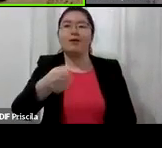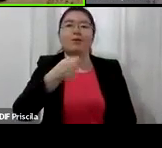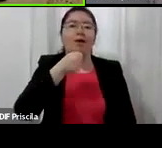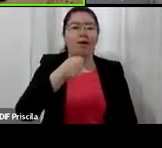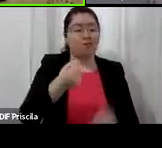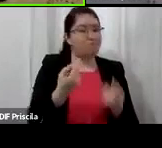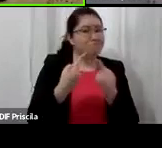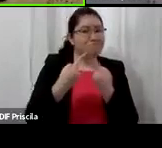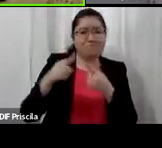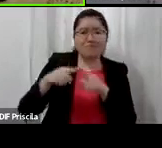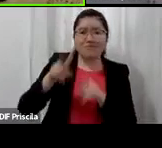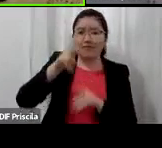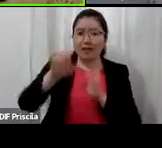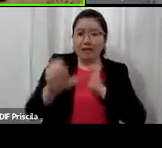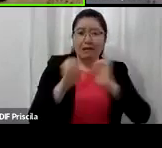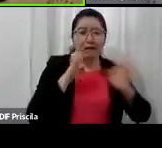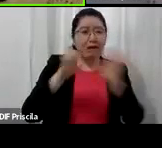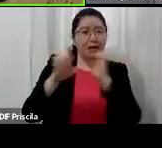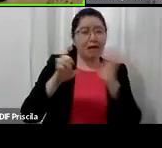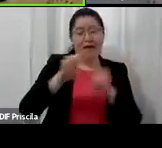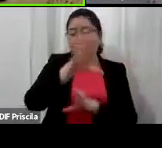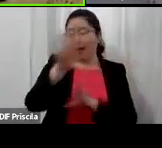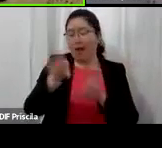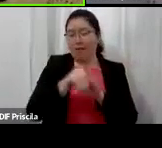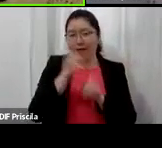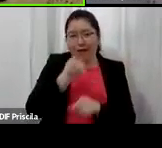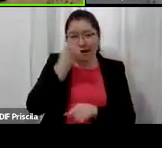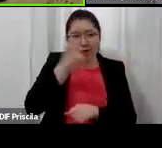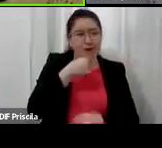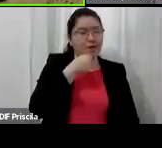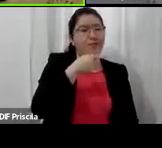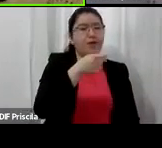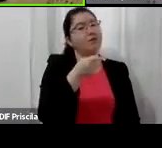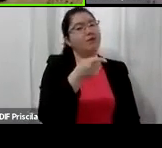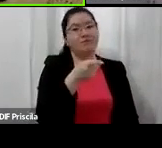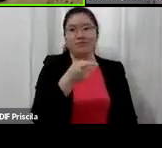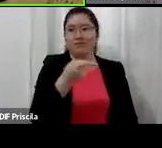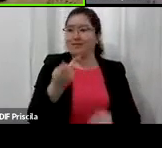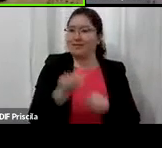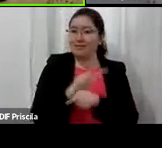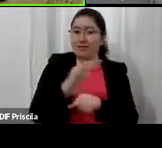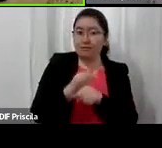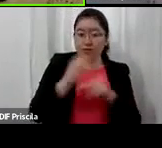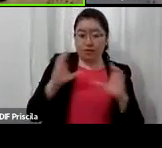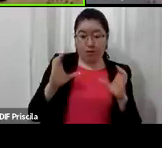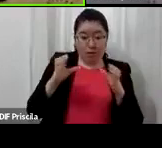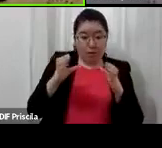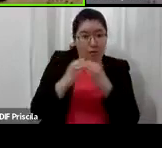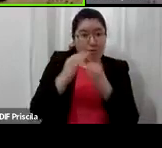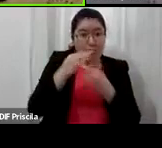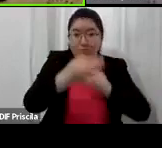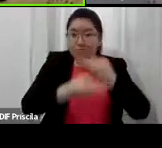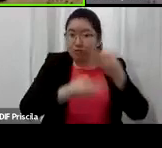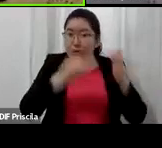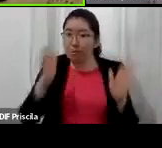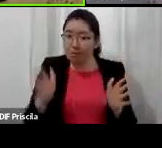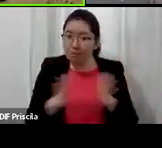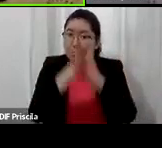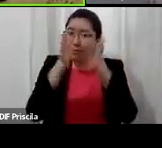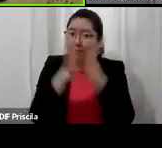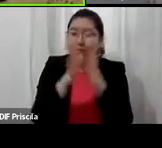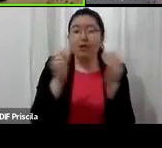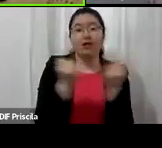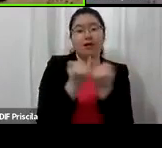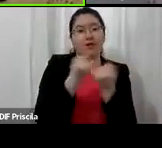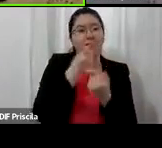Entonces, fue muy bonita esa experiencia porque de entrada el resto de la comunidad también participaba y también les ubicaba como el grupo